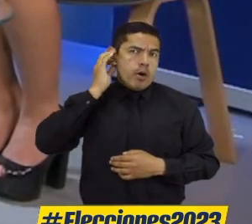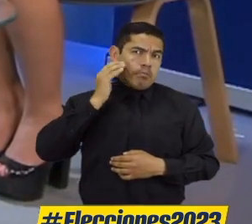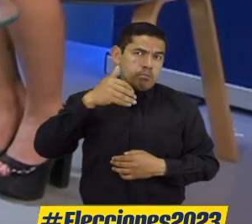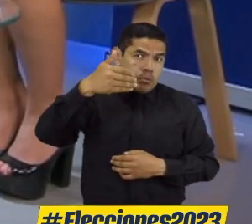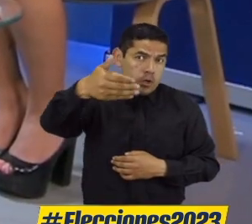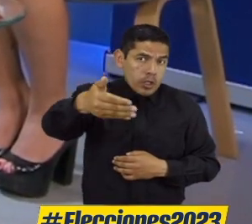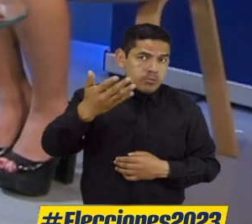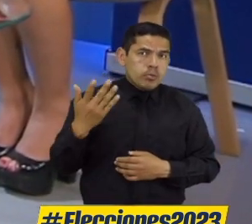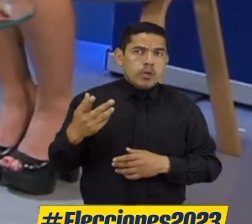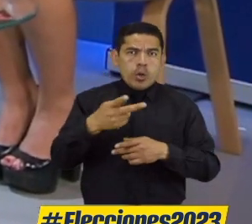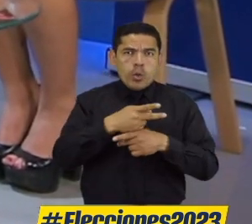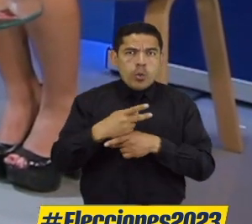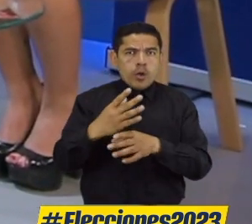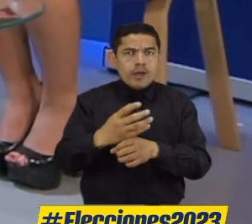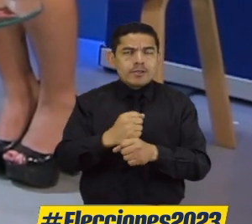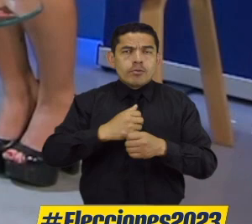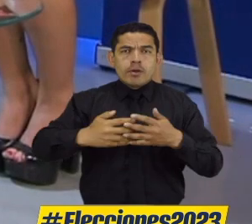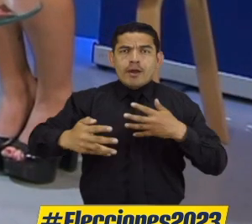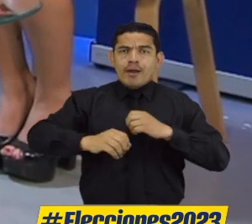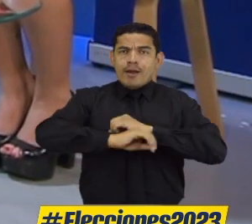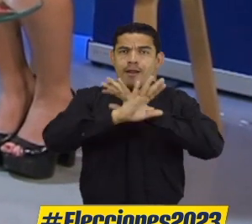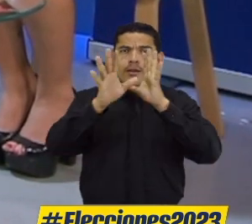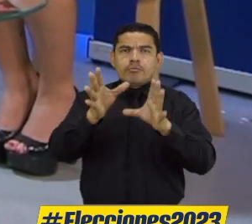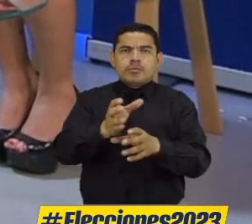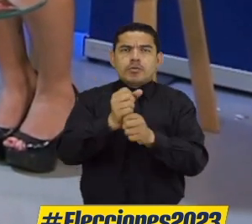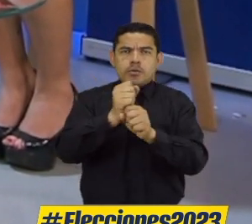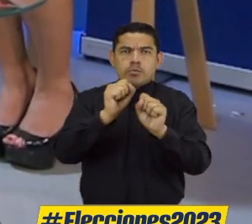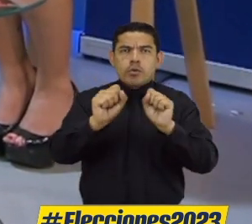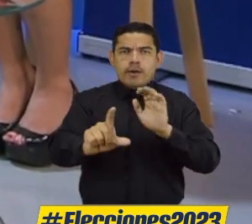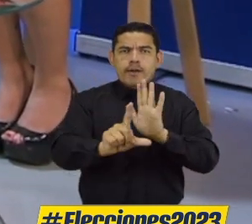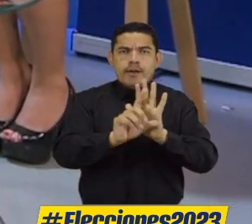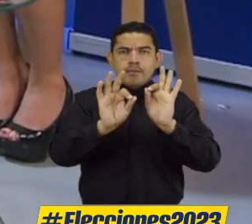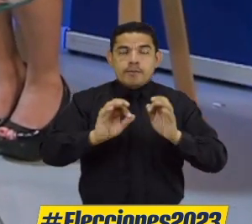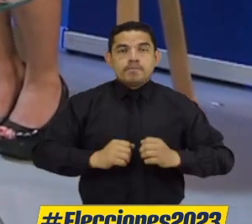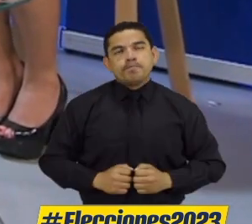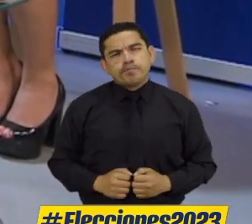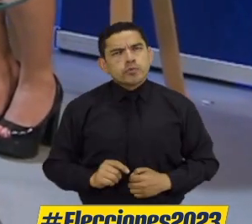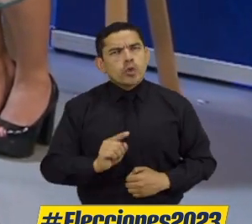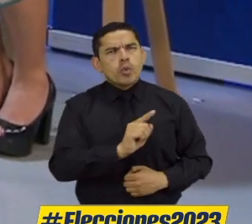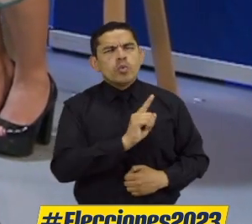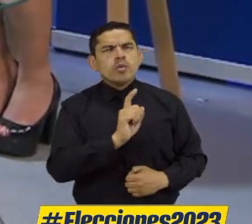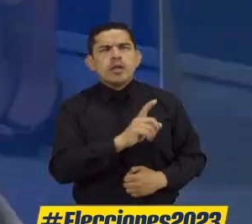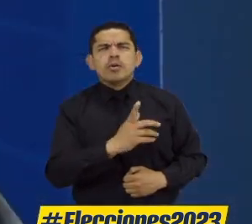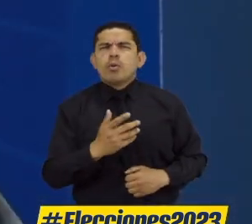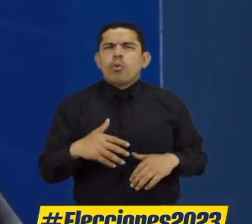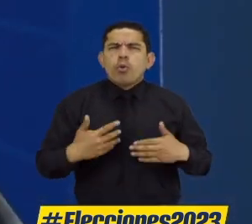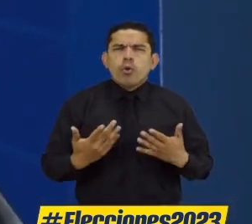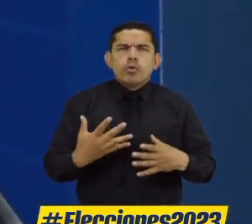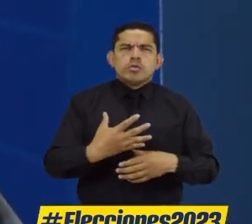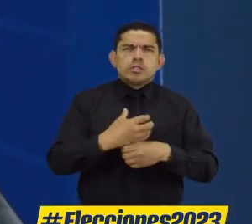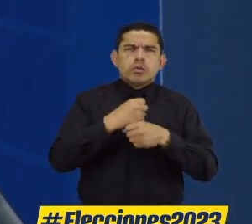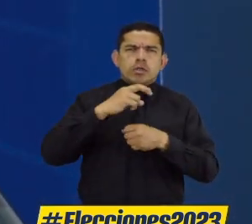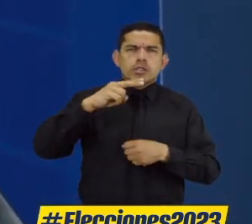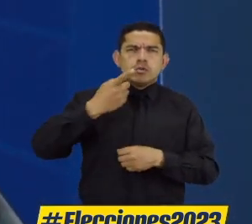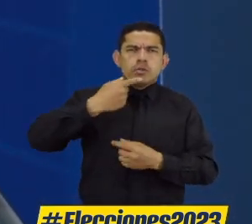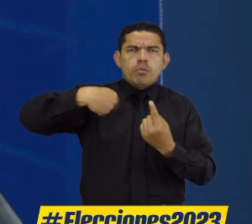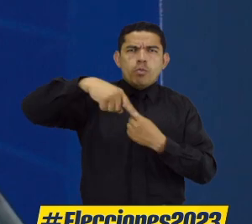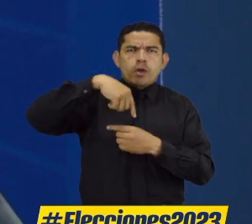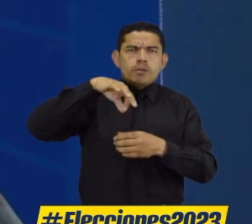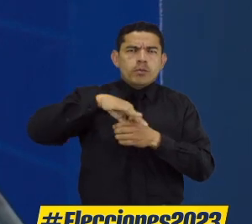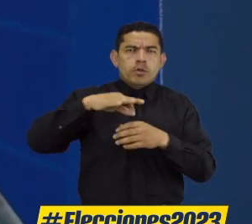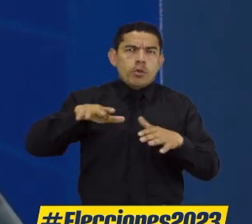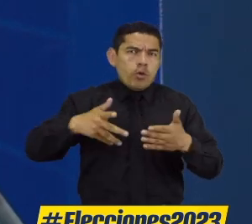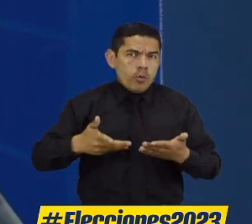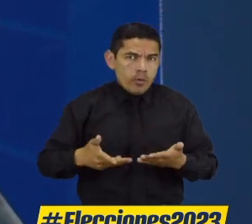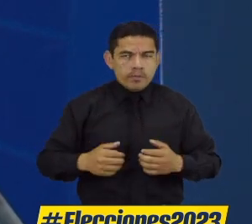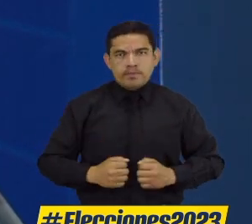las garantías de seguridad, de transparencia y seguridad jurídica. ¿Qué medidas se han tomado en torno a seguridad para esta segunda vuelta electoral? Las